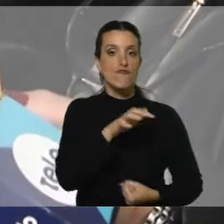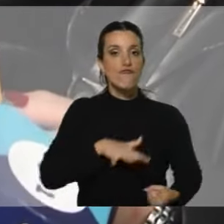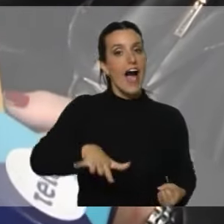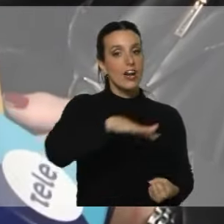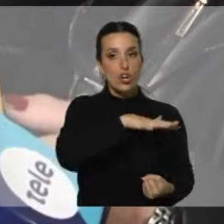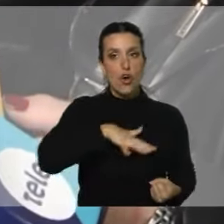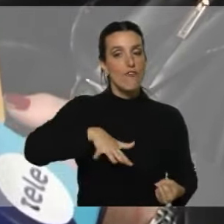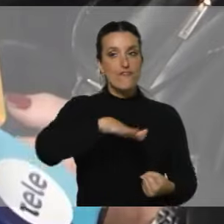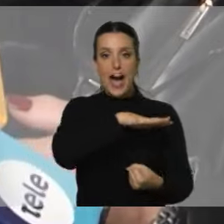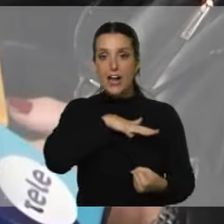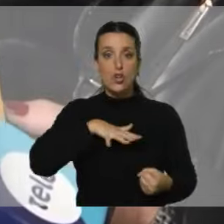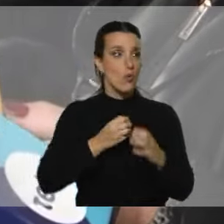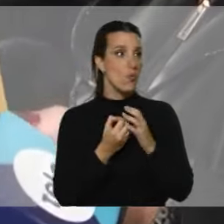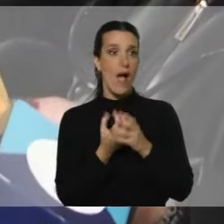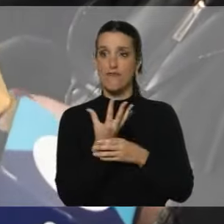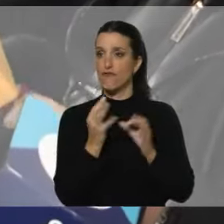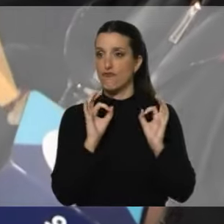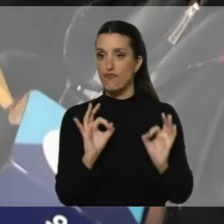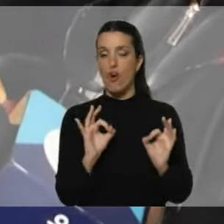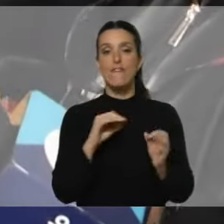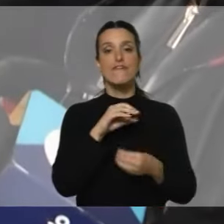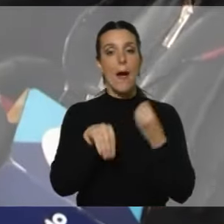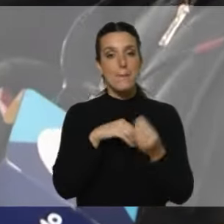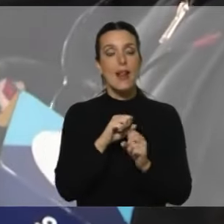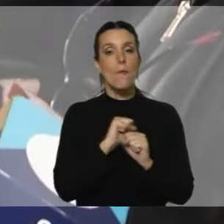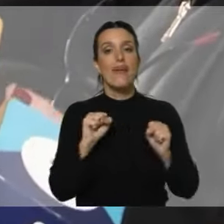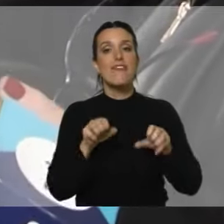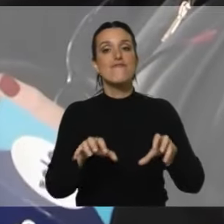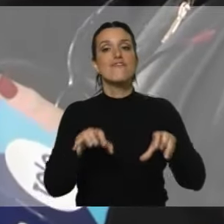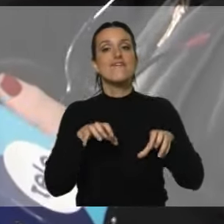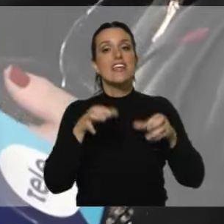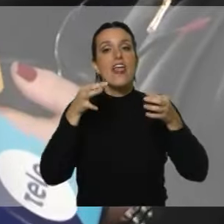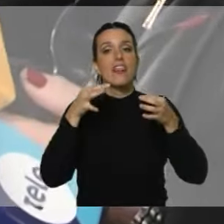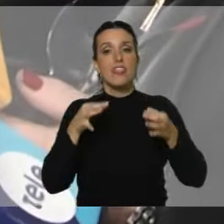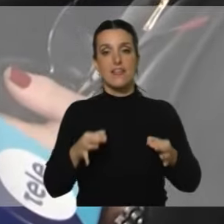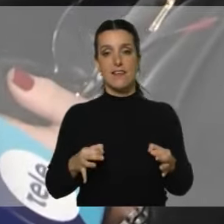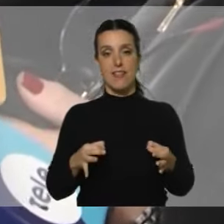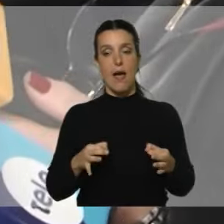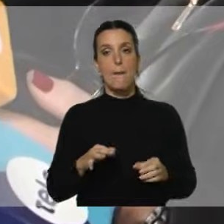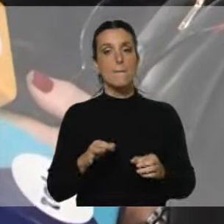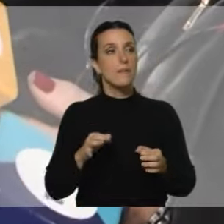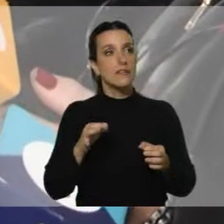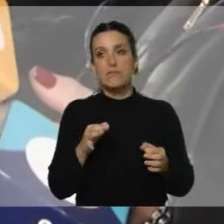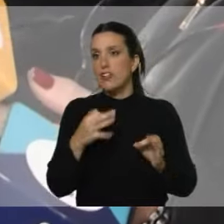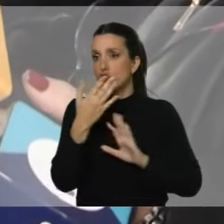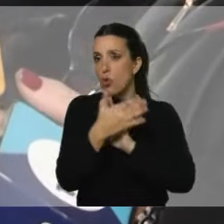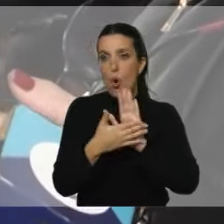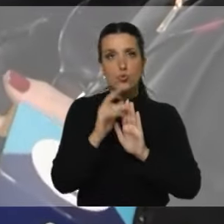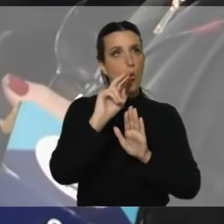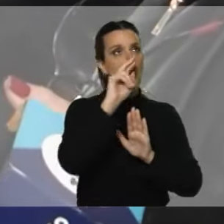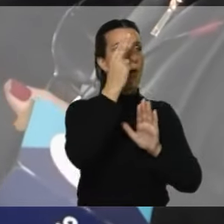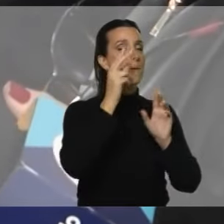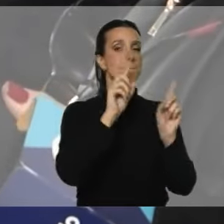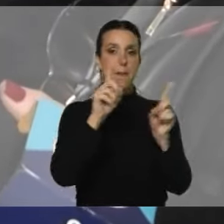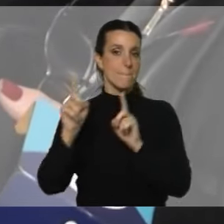un barrio prácticamente nuevo, en el cual las familias van a poder vivir en forma digna, como lo hacemos a lo largo y ancho del país,